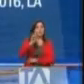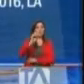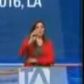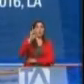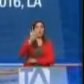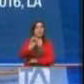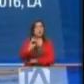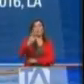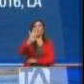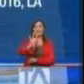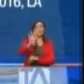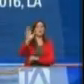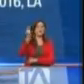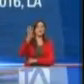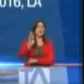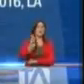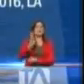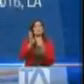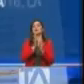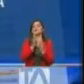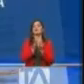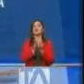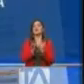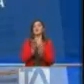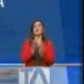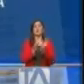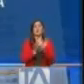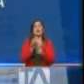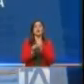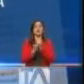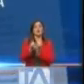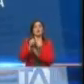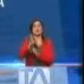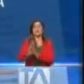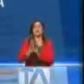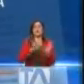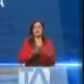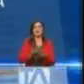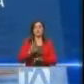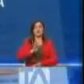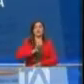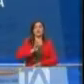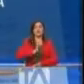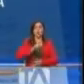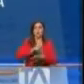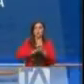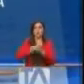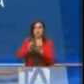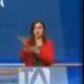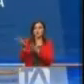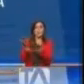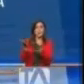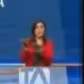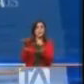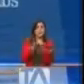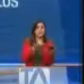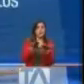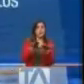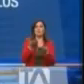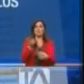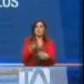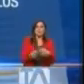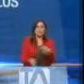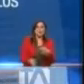16 de abril de 2016 la secretaria técnica de la reconstrucción no es una entidad contratante de servicio u obra alguna